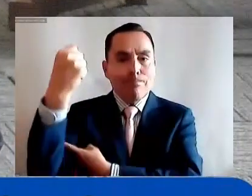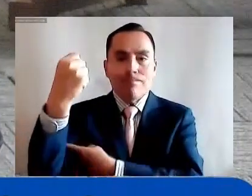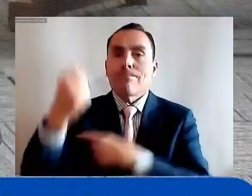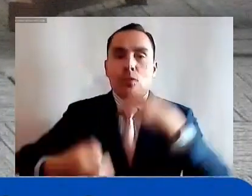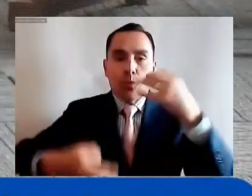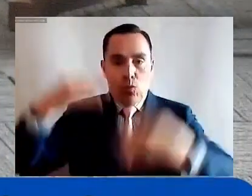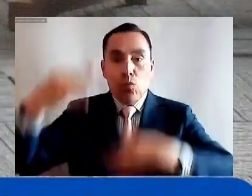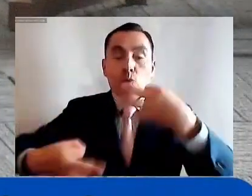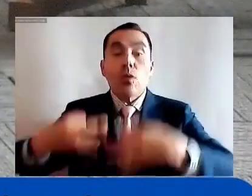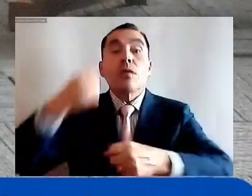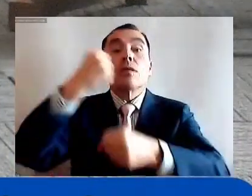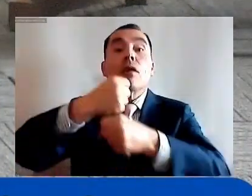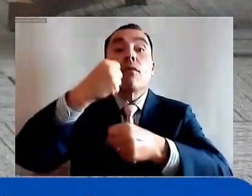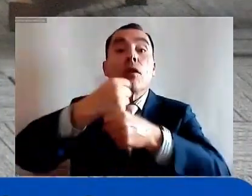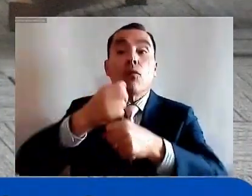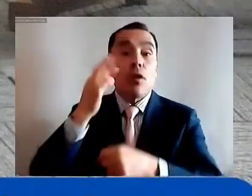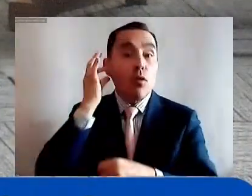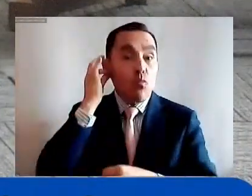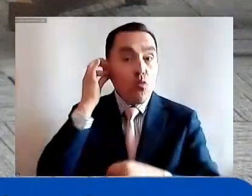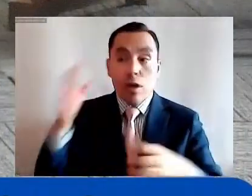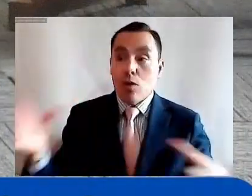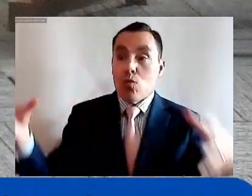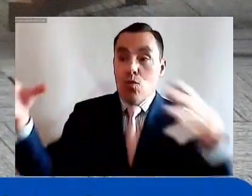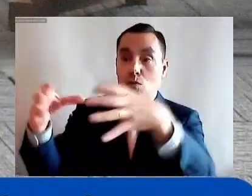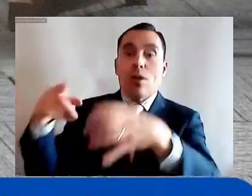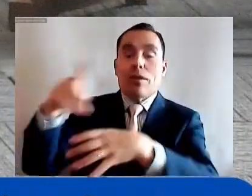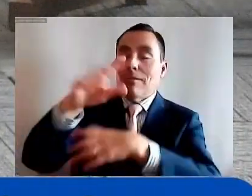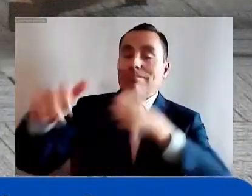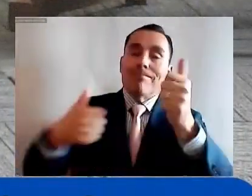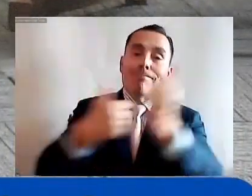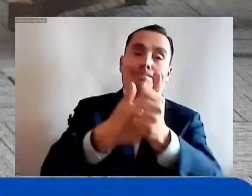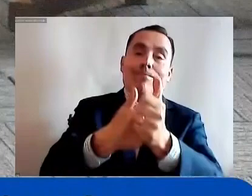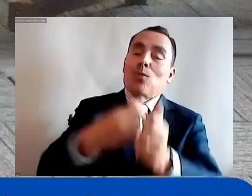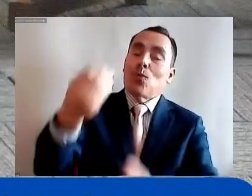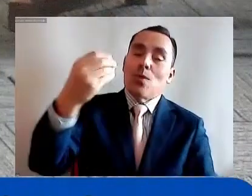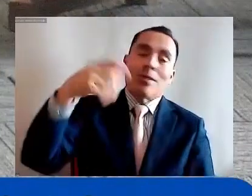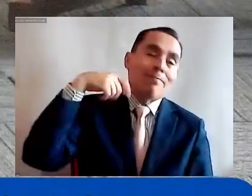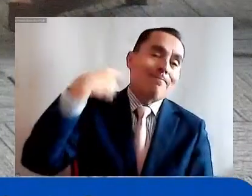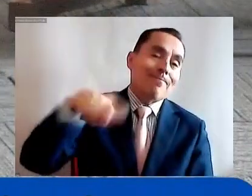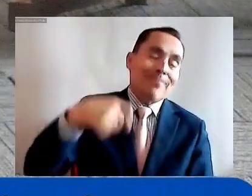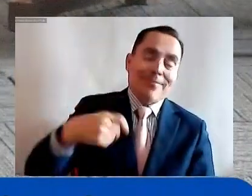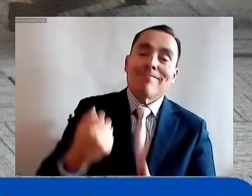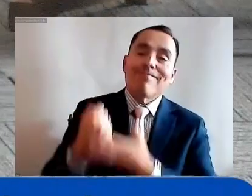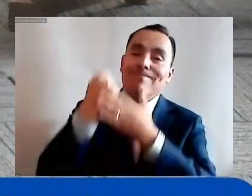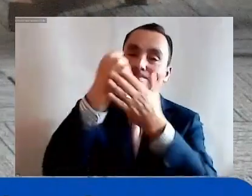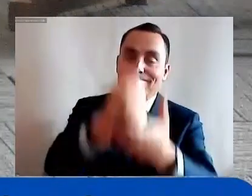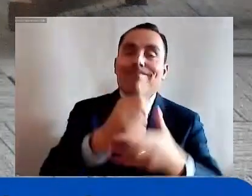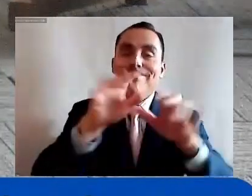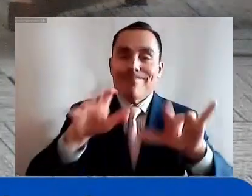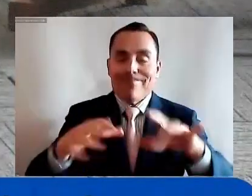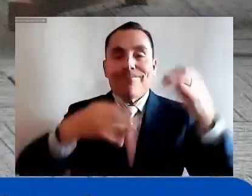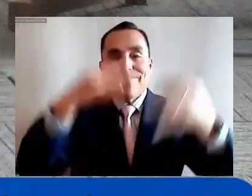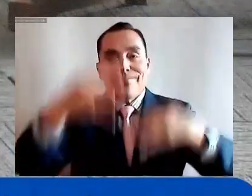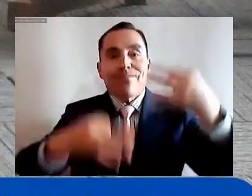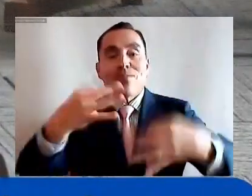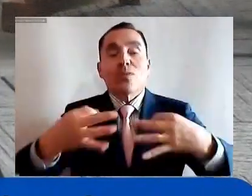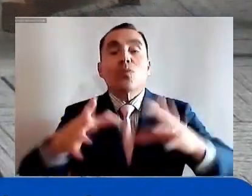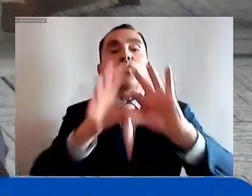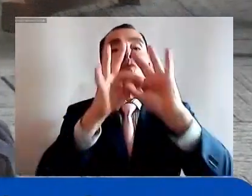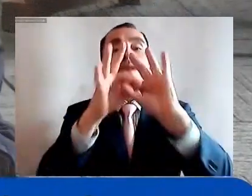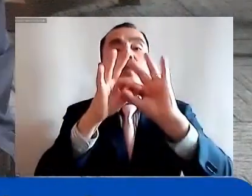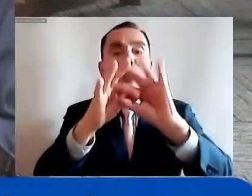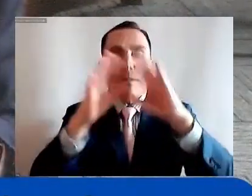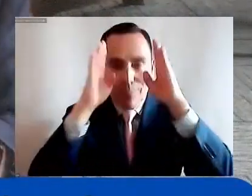trabajo realizan un aporte fundamental en la Administración de Justicia. Muchas gracias por su atención.